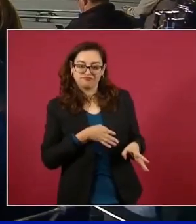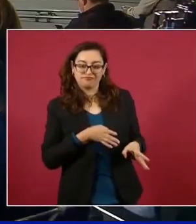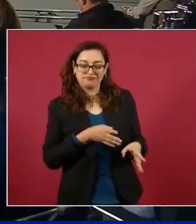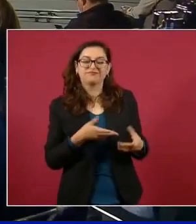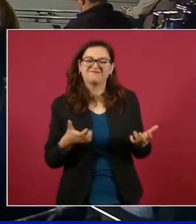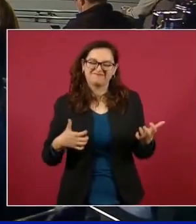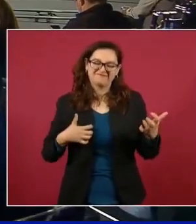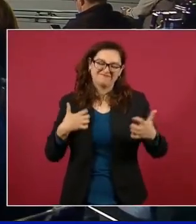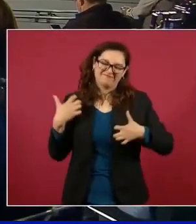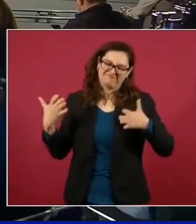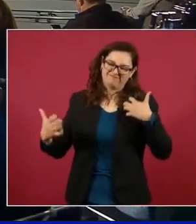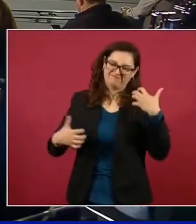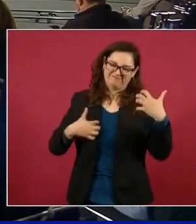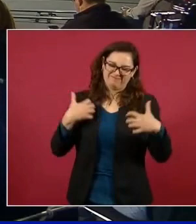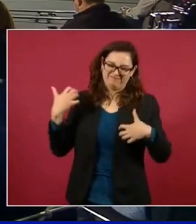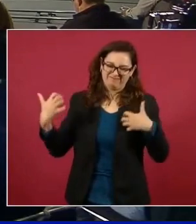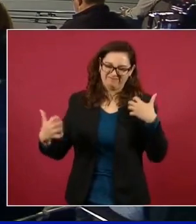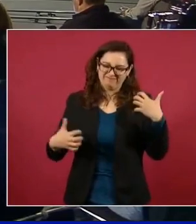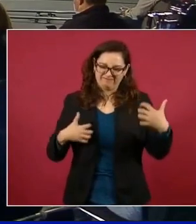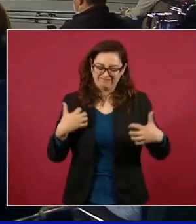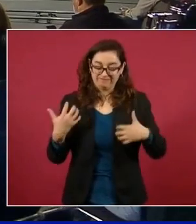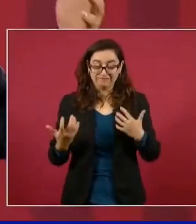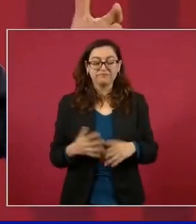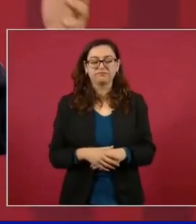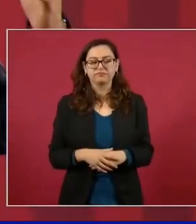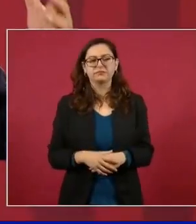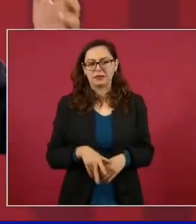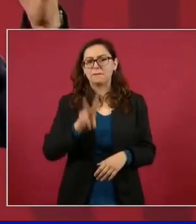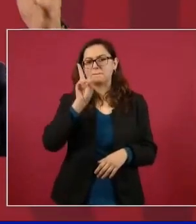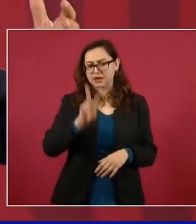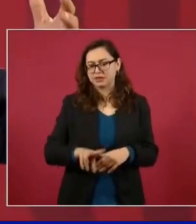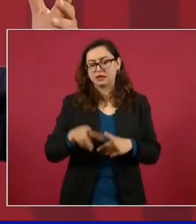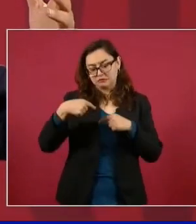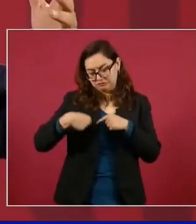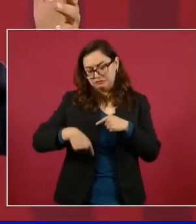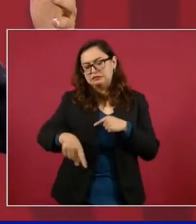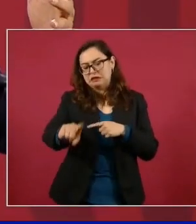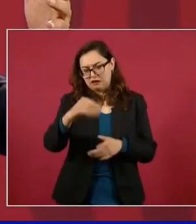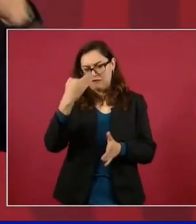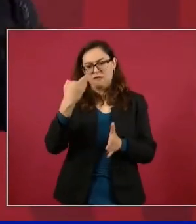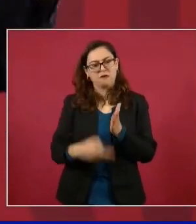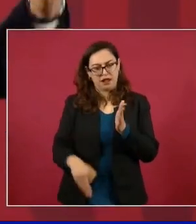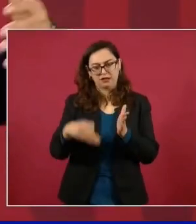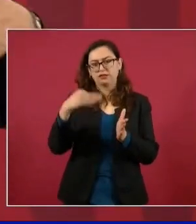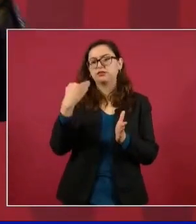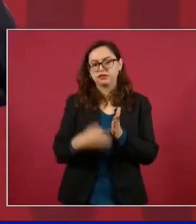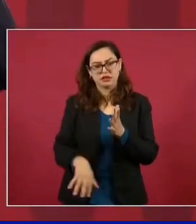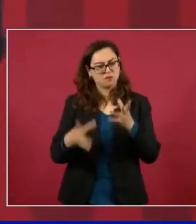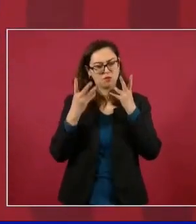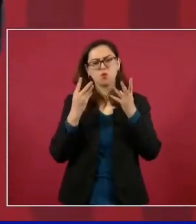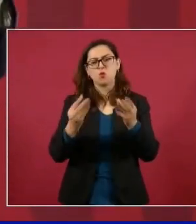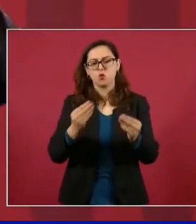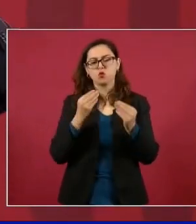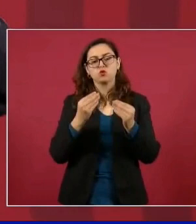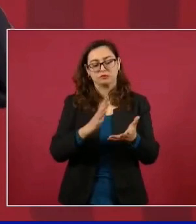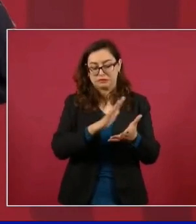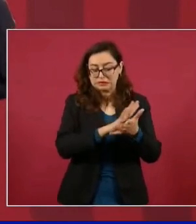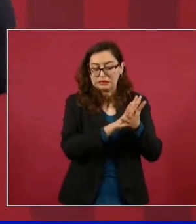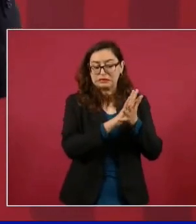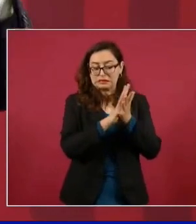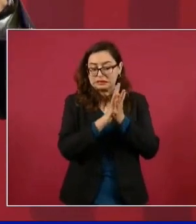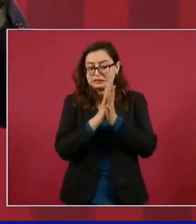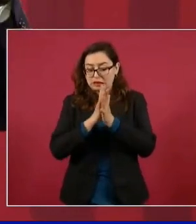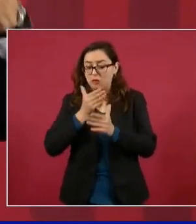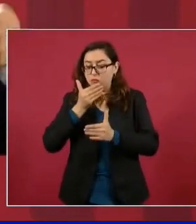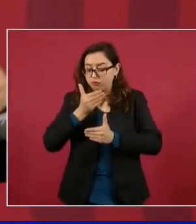Hay muchas cosas que faltan porque es un proceso de transformación, pero se ha ido avanzando y vamos